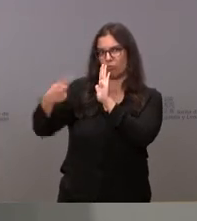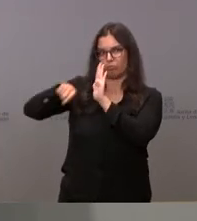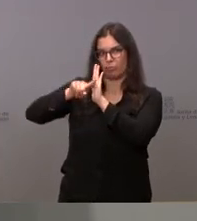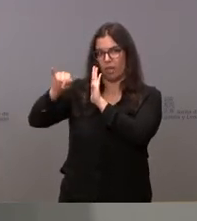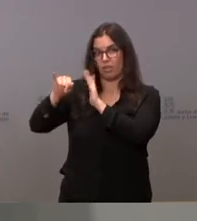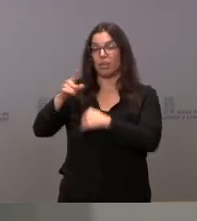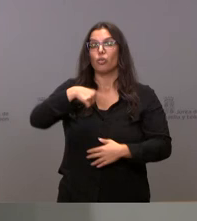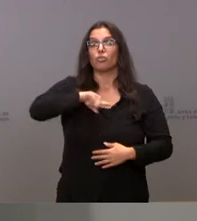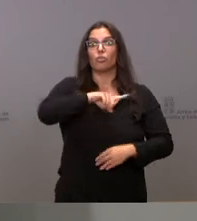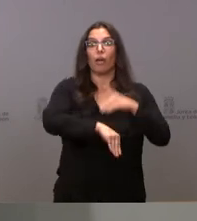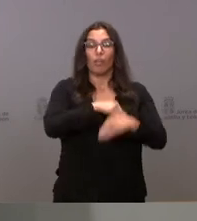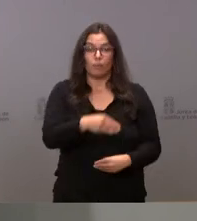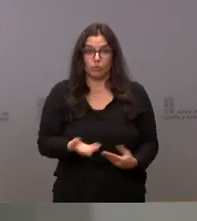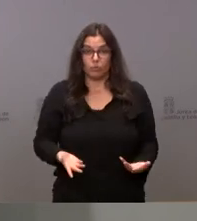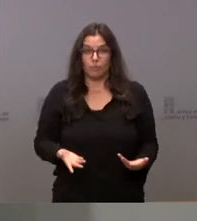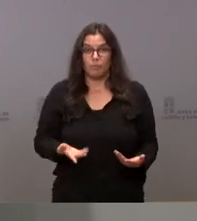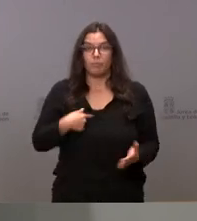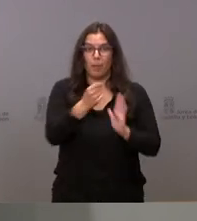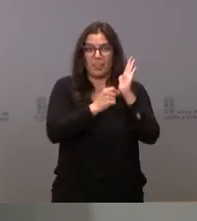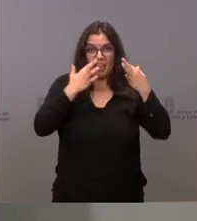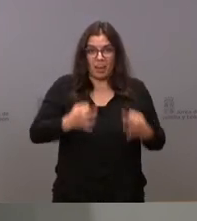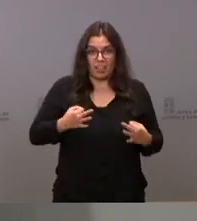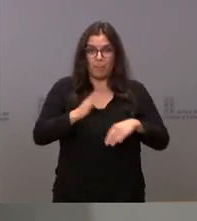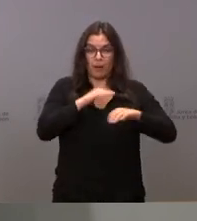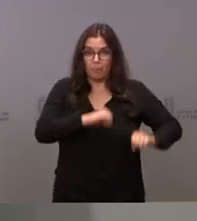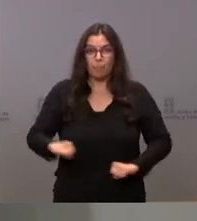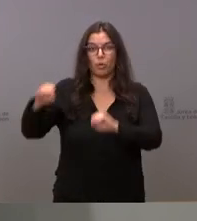hecho es tomar medidas reales, proteger